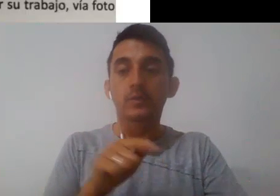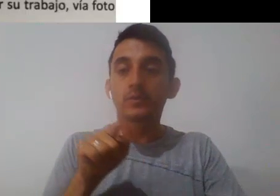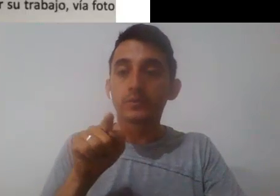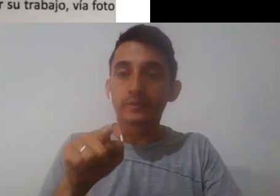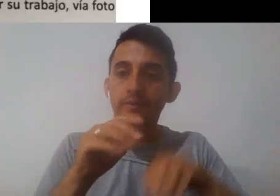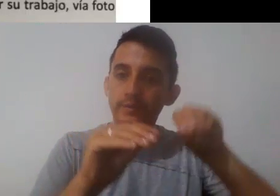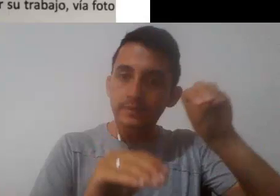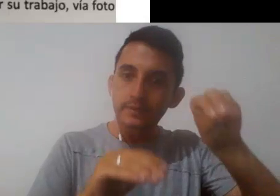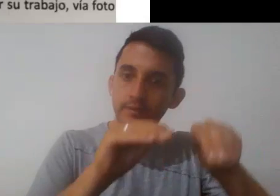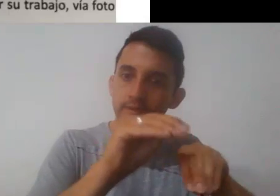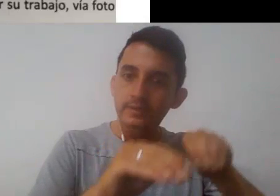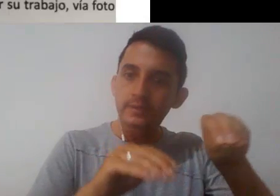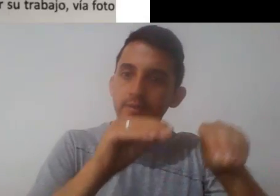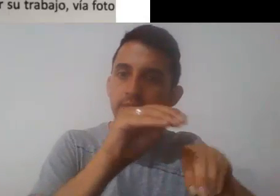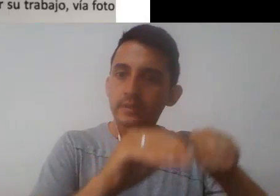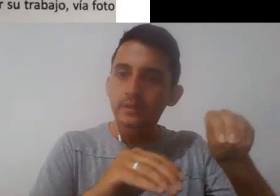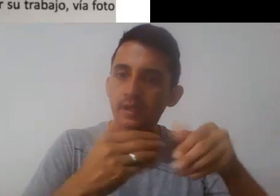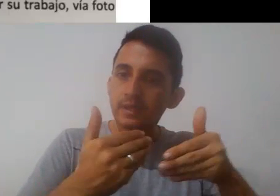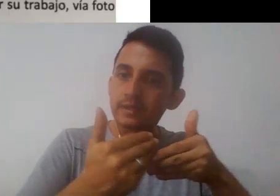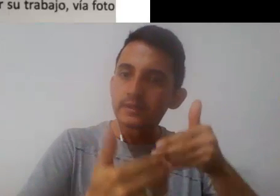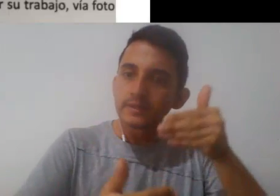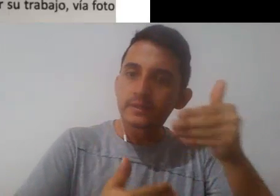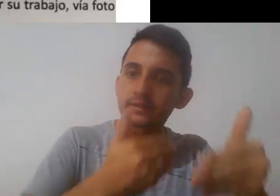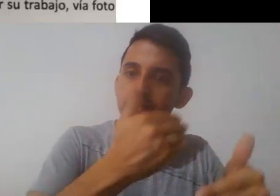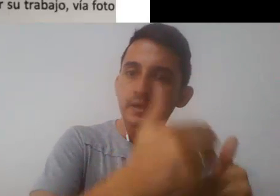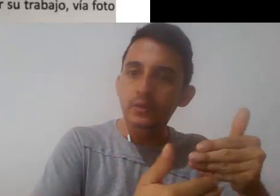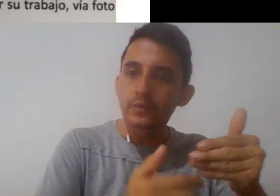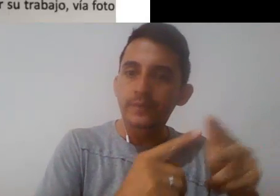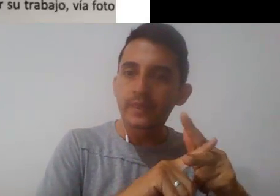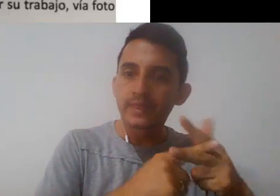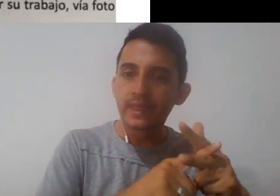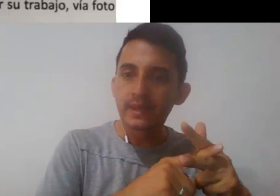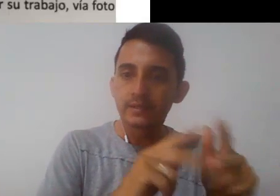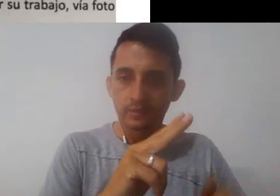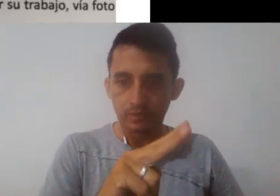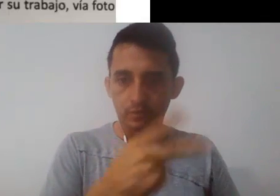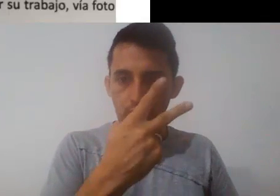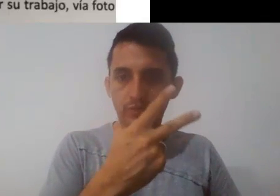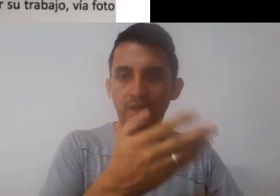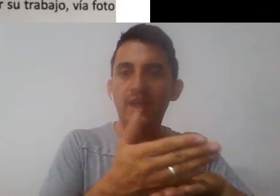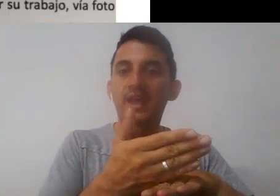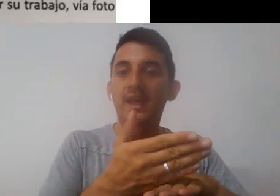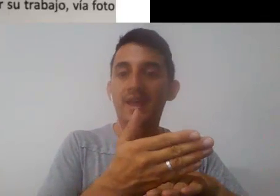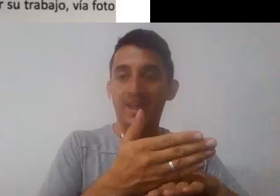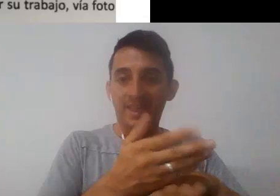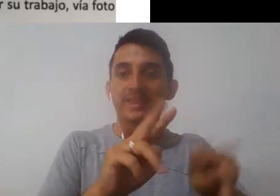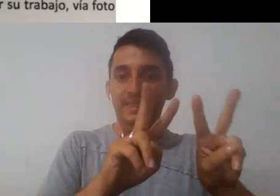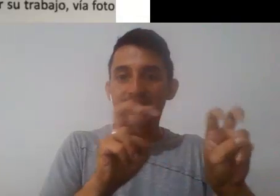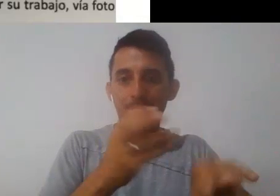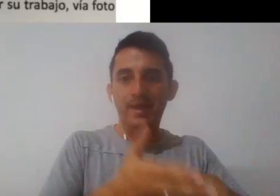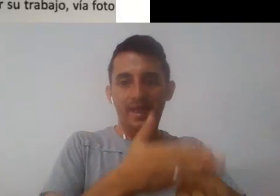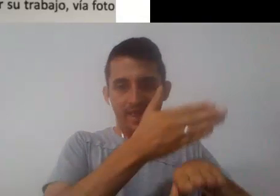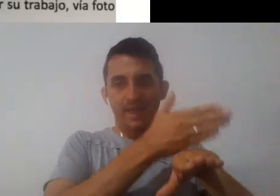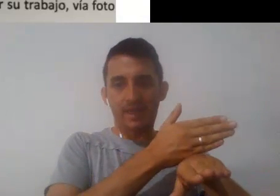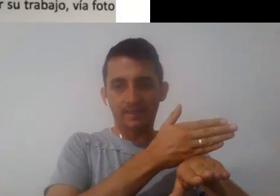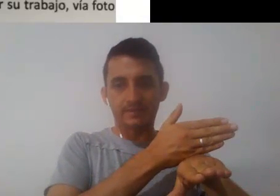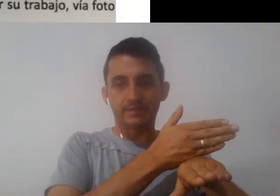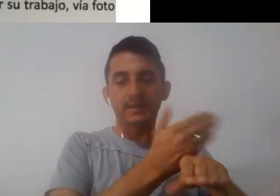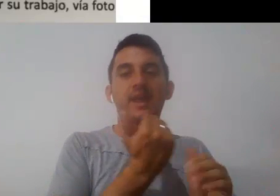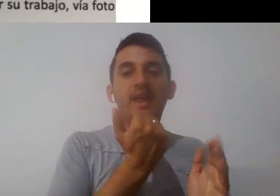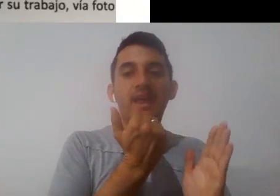desarrollo de dos talleres de temas vistos Copiar